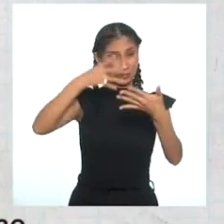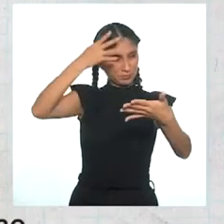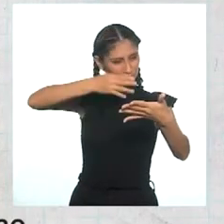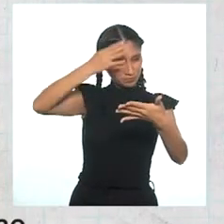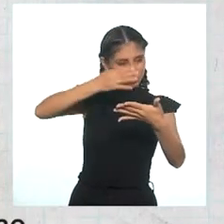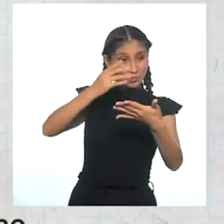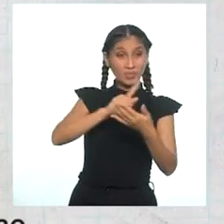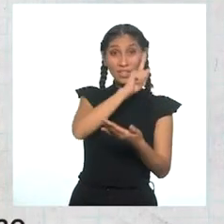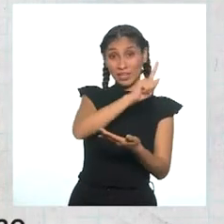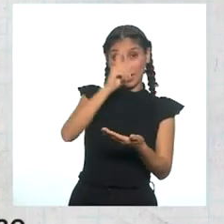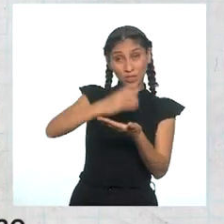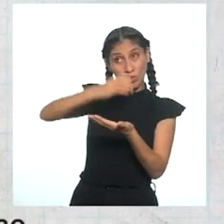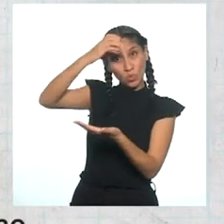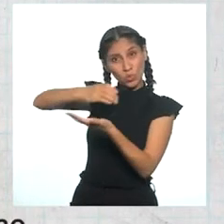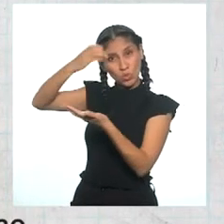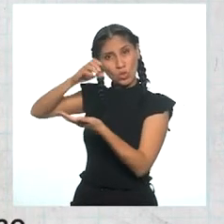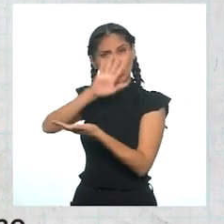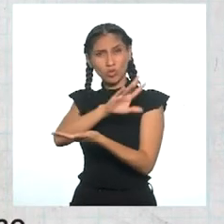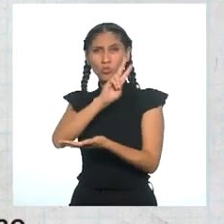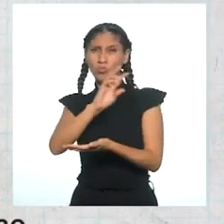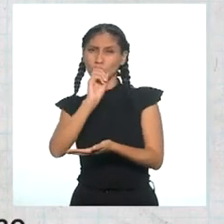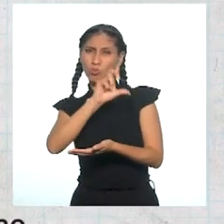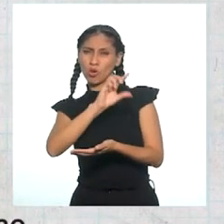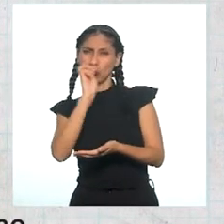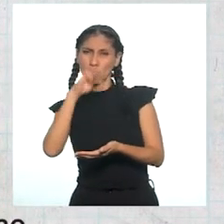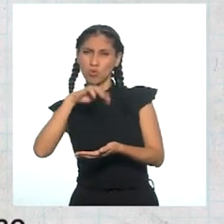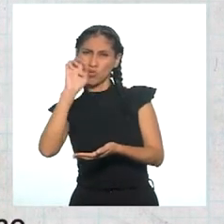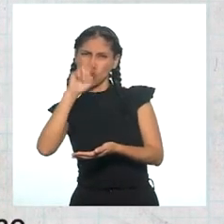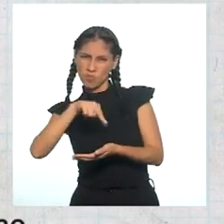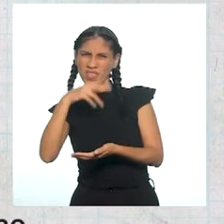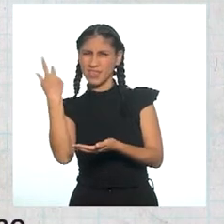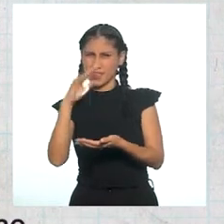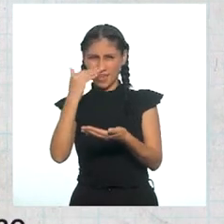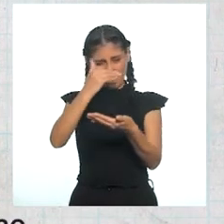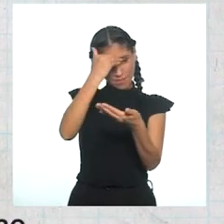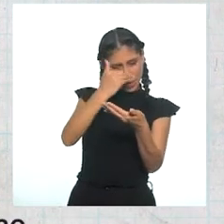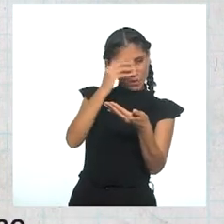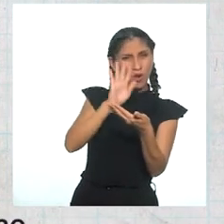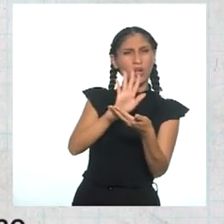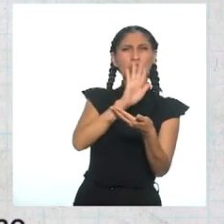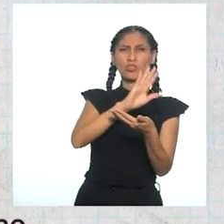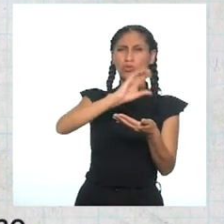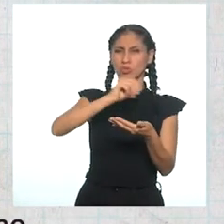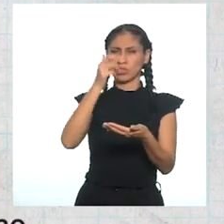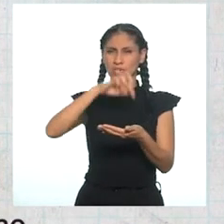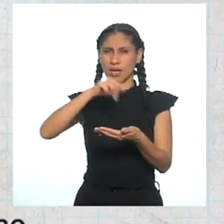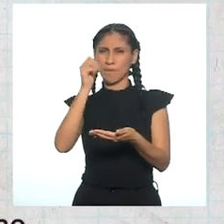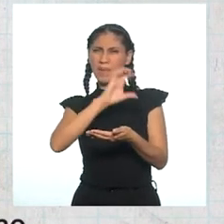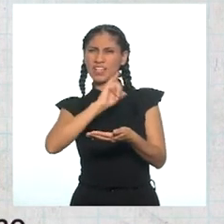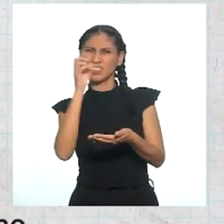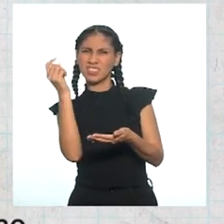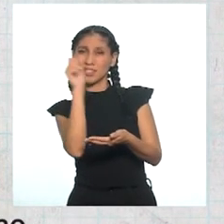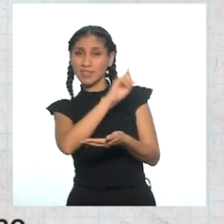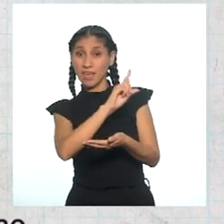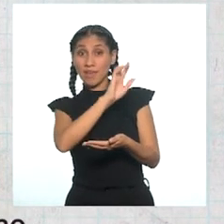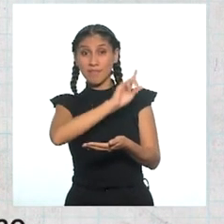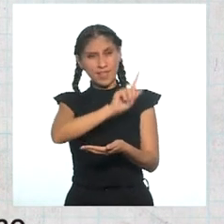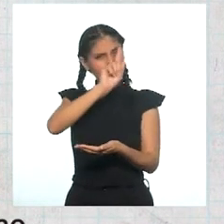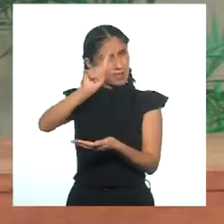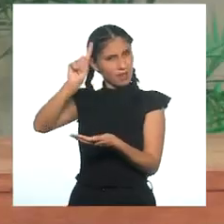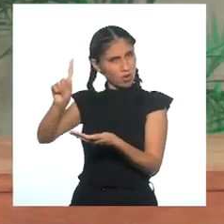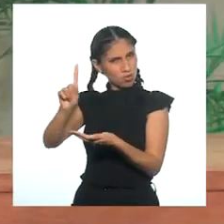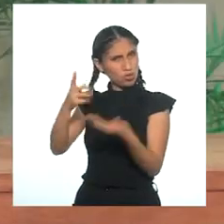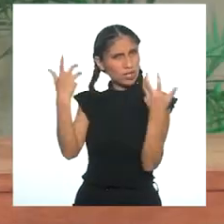el volumen de cada recipiente. Lo siguiente es expresar la capacidad de cada recipiente en la unidad de capacidad equivalente a los